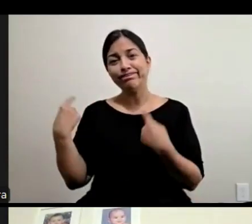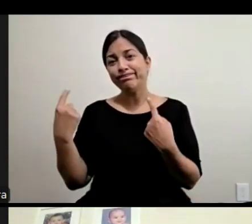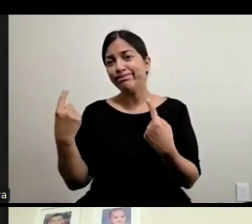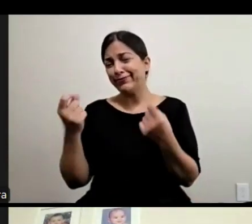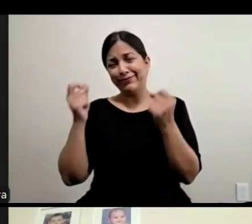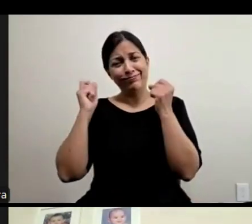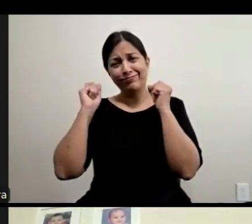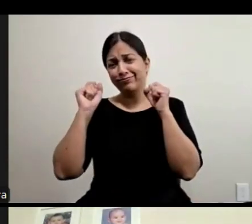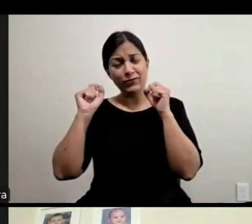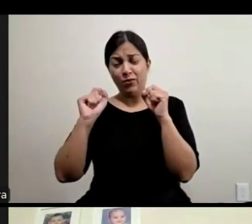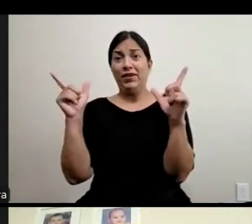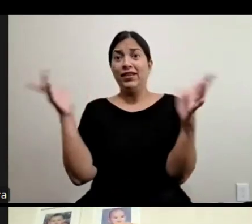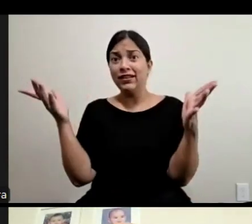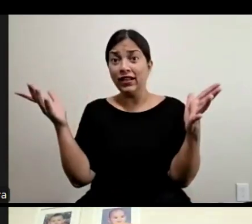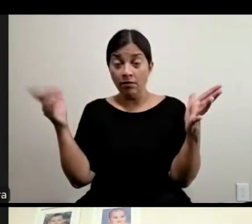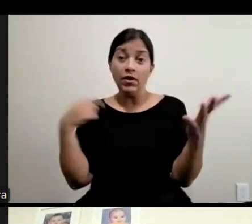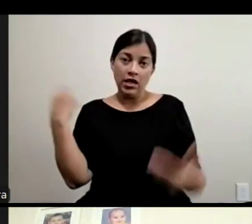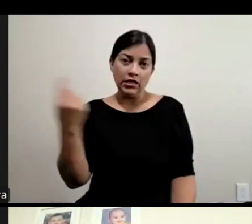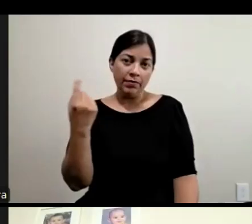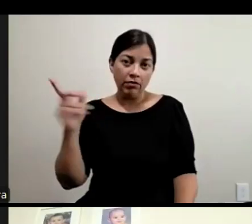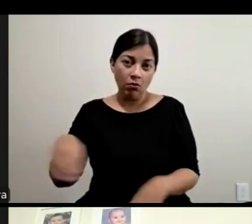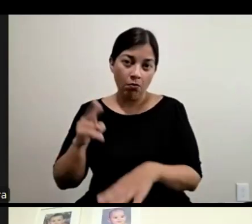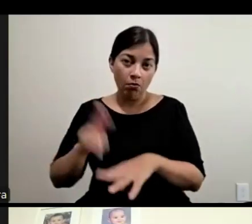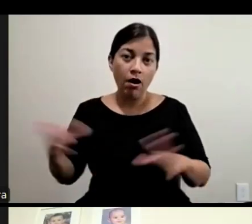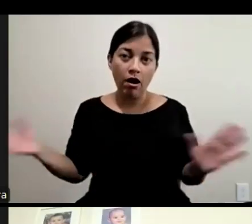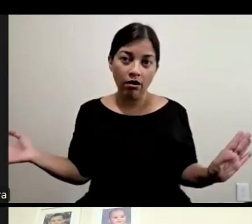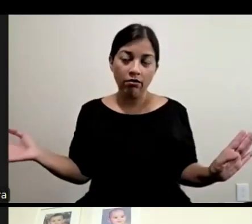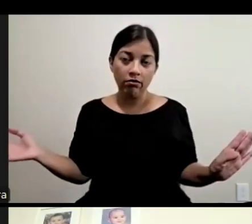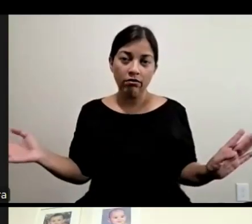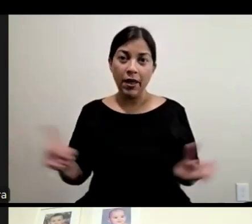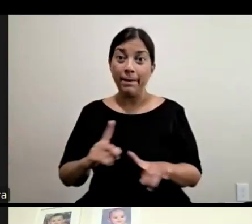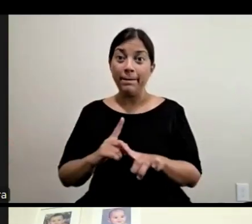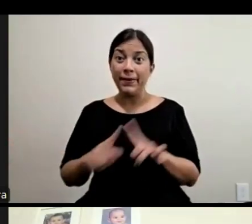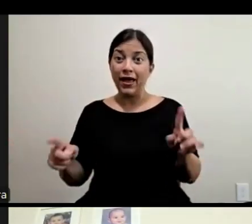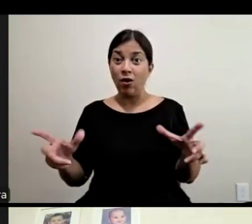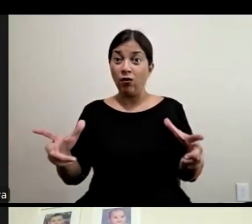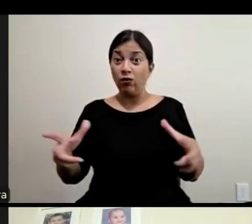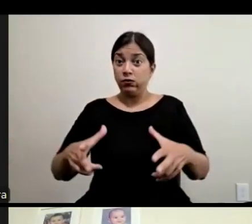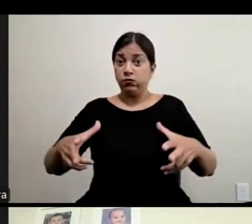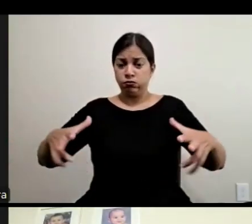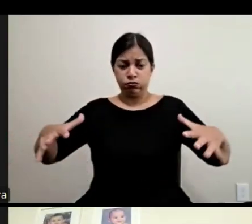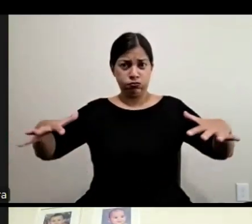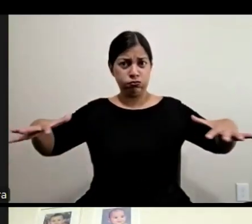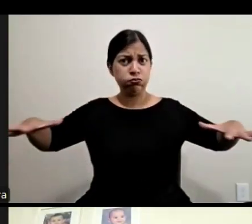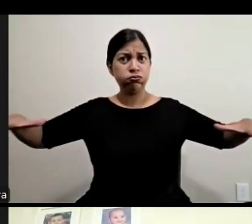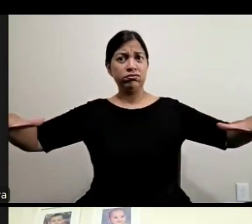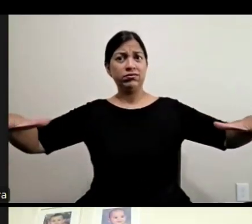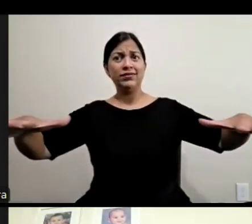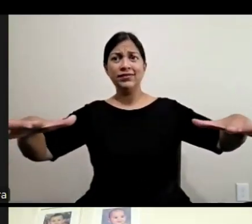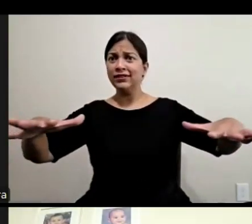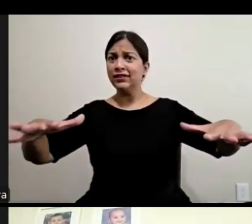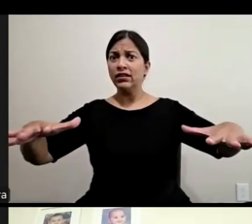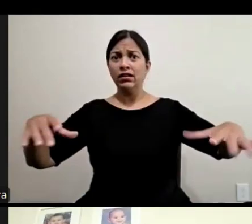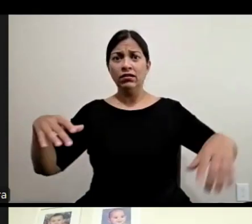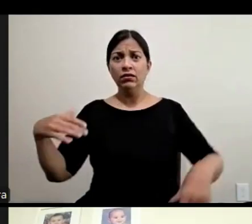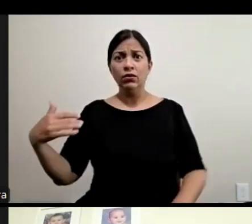sorprendente en este verano, porque siempre se ve, pero ha sido el volumen ha sido incluso ya para